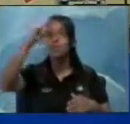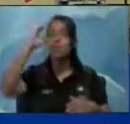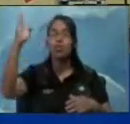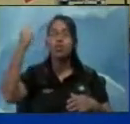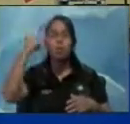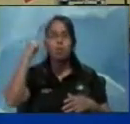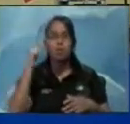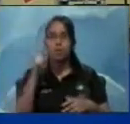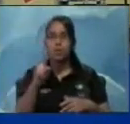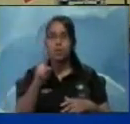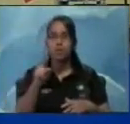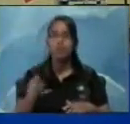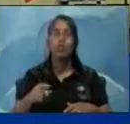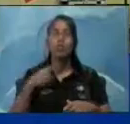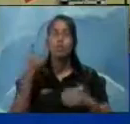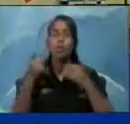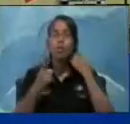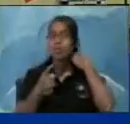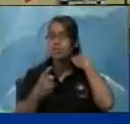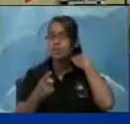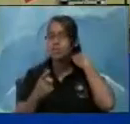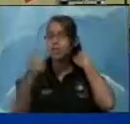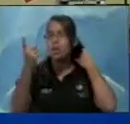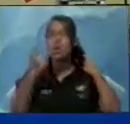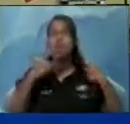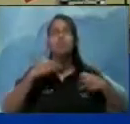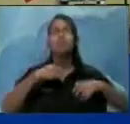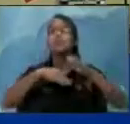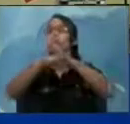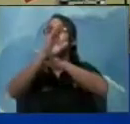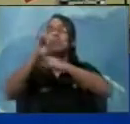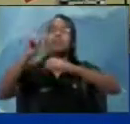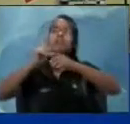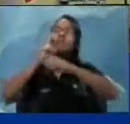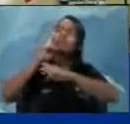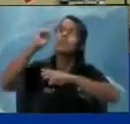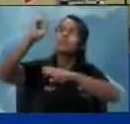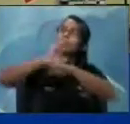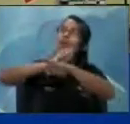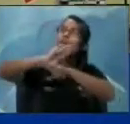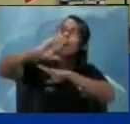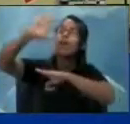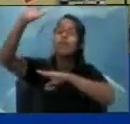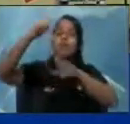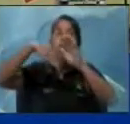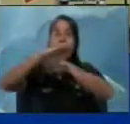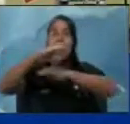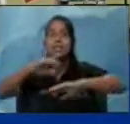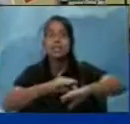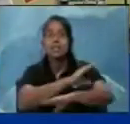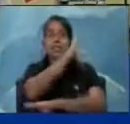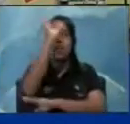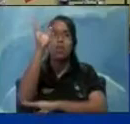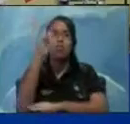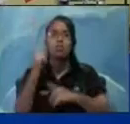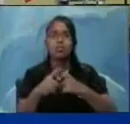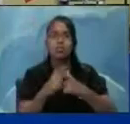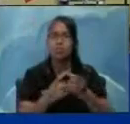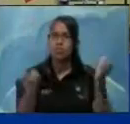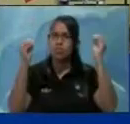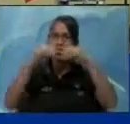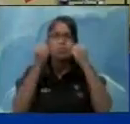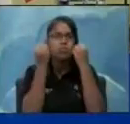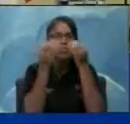eso cuando ellos despidieron al Señor que lo vieron ascender ellos se pusieron muy